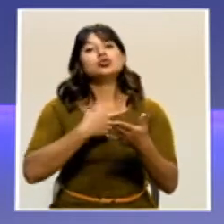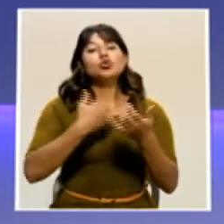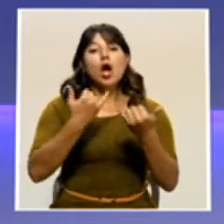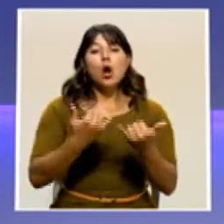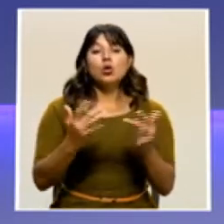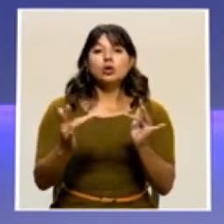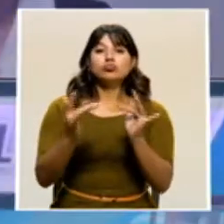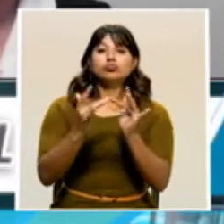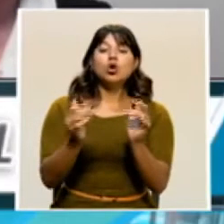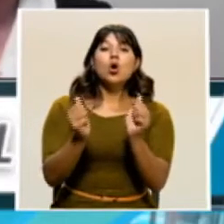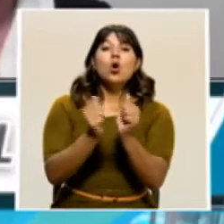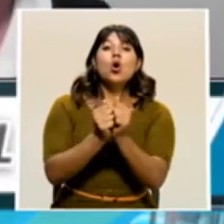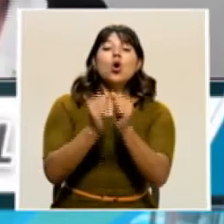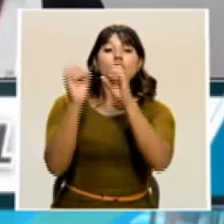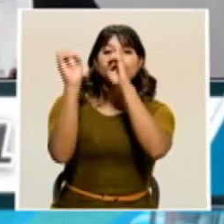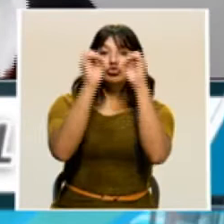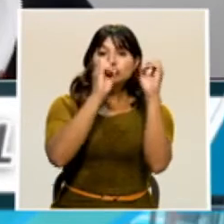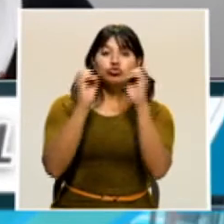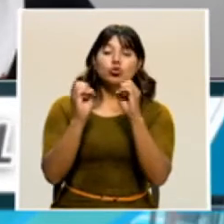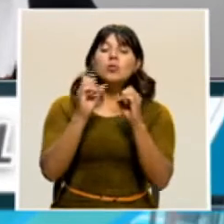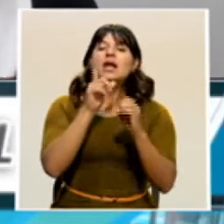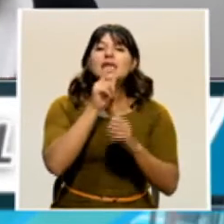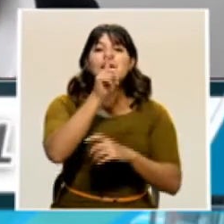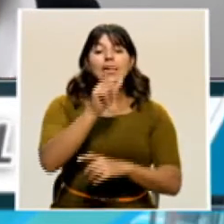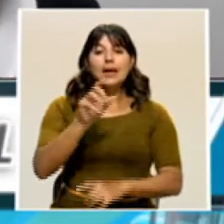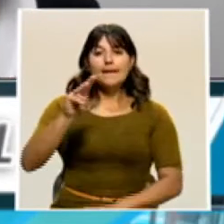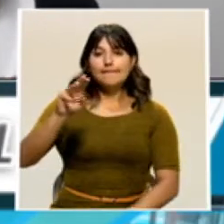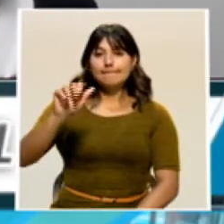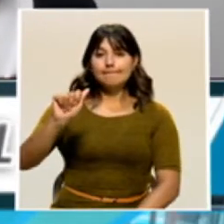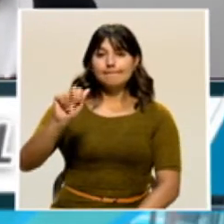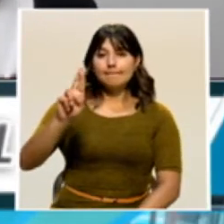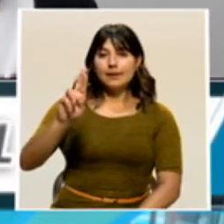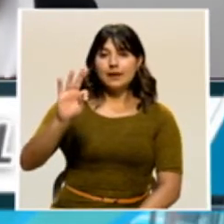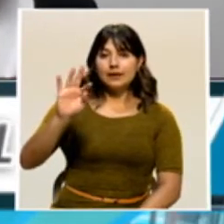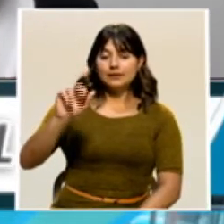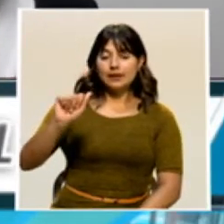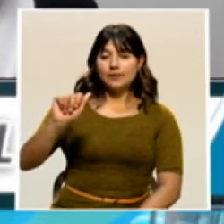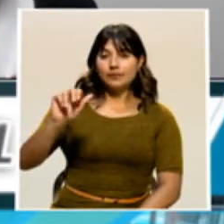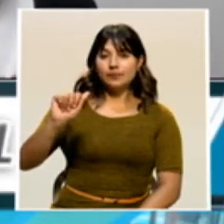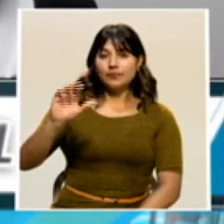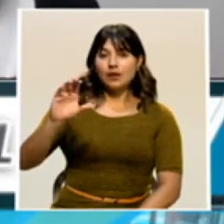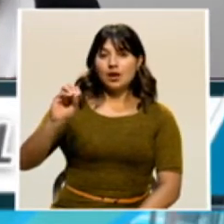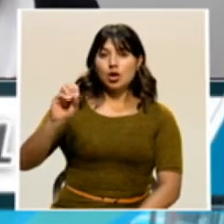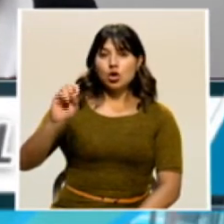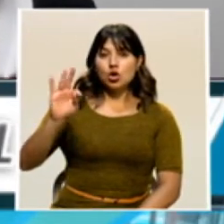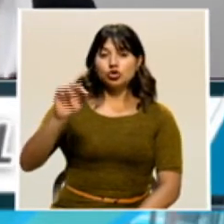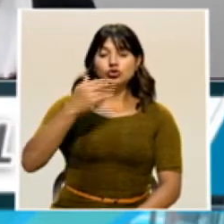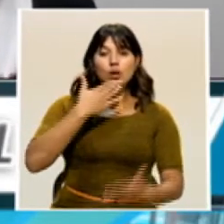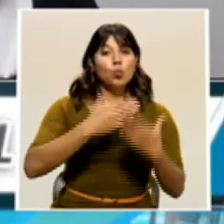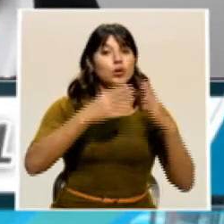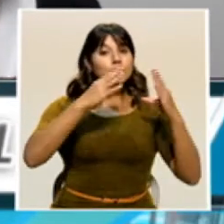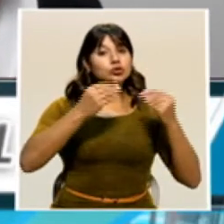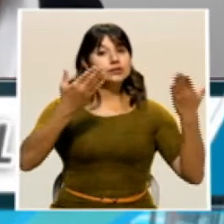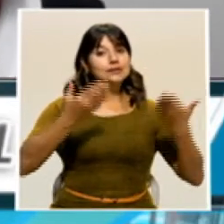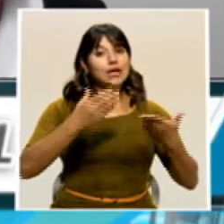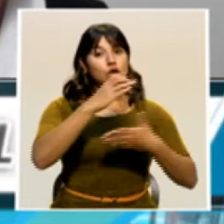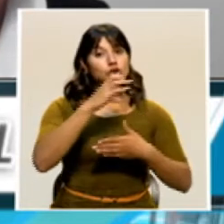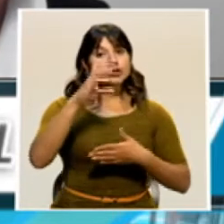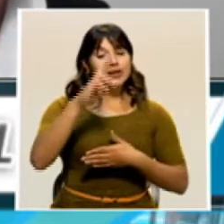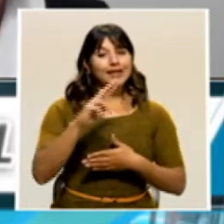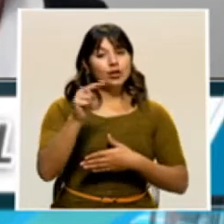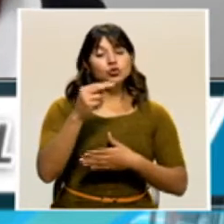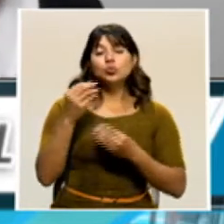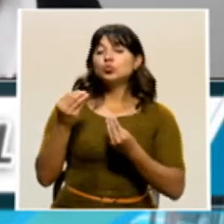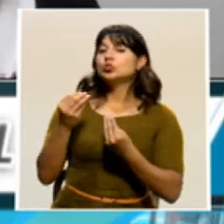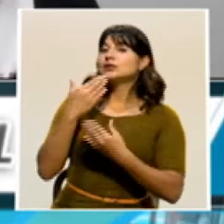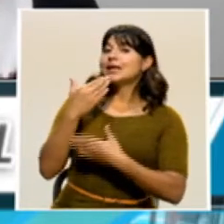Marta Costa. Buenas noches, doña Marta. Bienvenida a Costa Rica Noticias. Muchas gracias, muy buenas noches. Doña